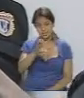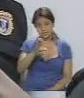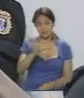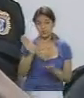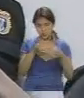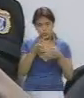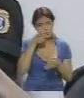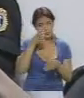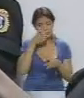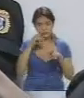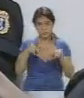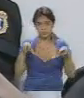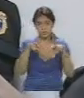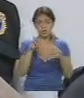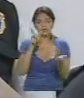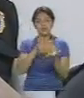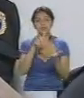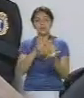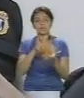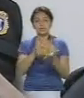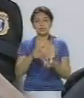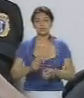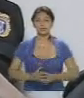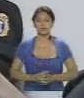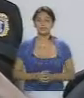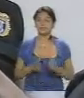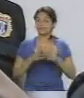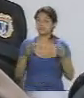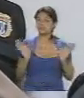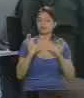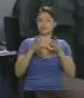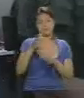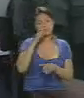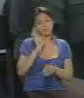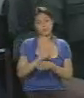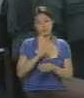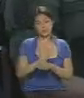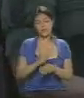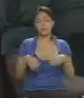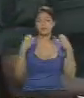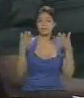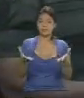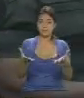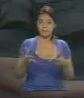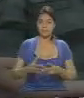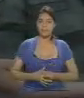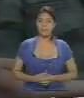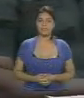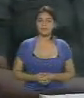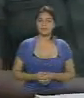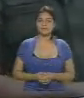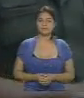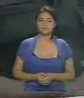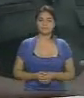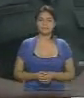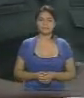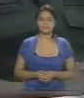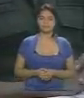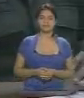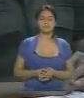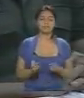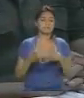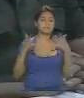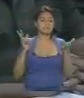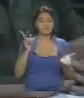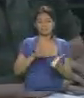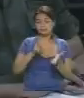su participación con todos los organismos de seguridad va a aportar esa gran